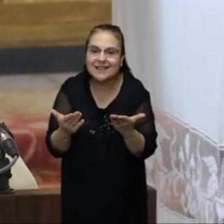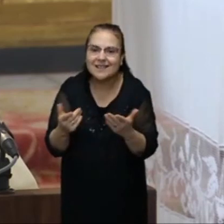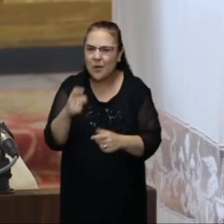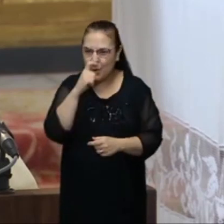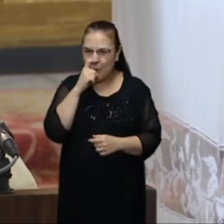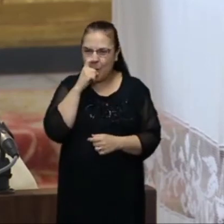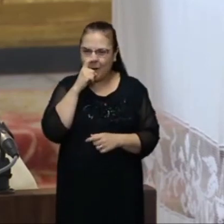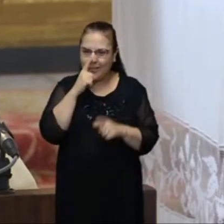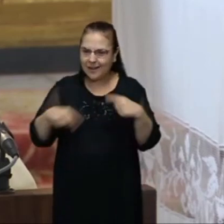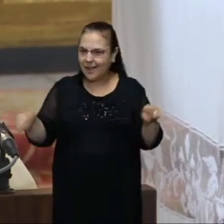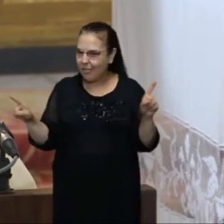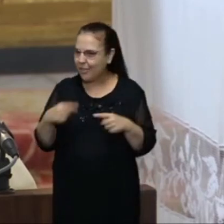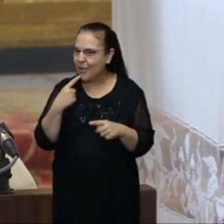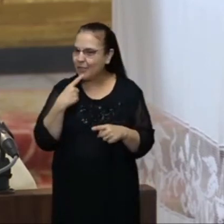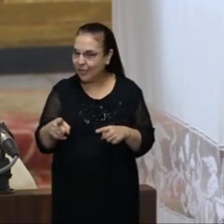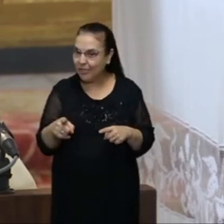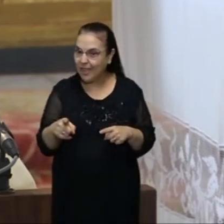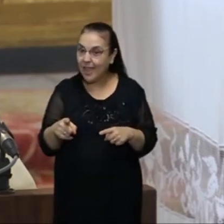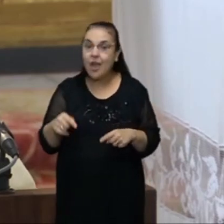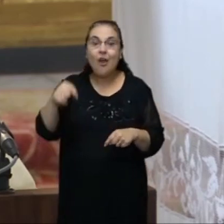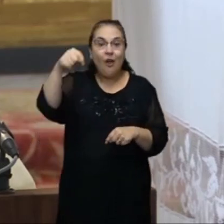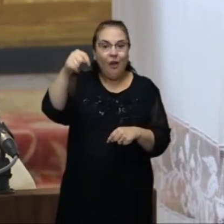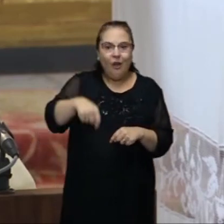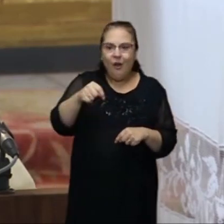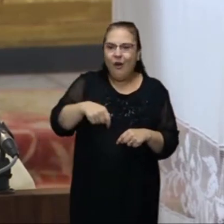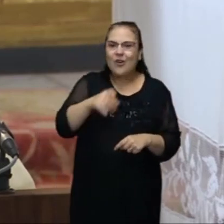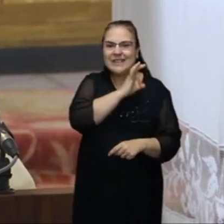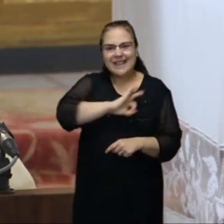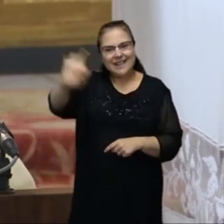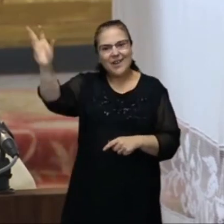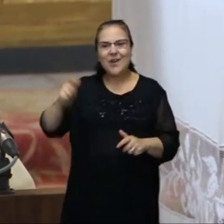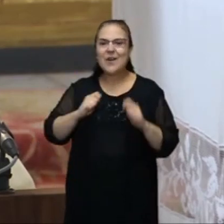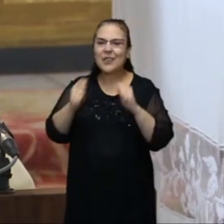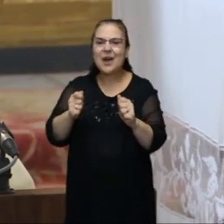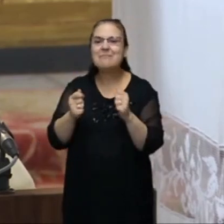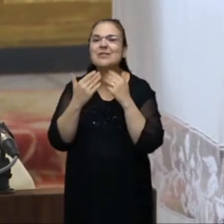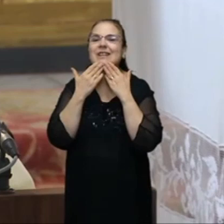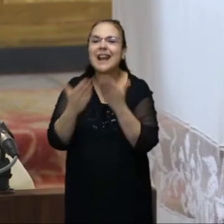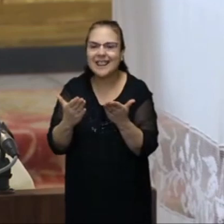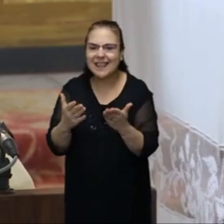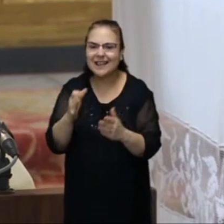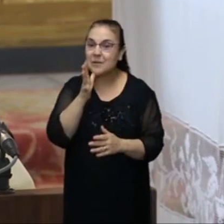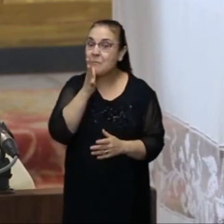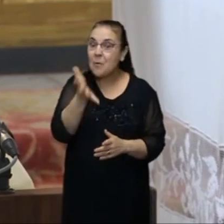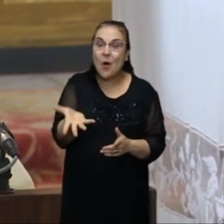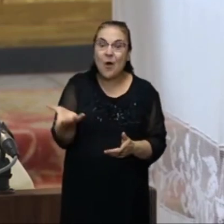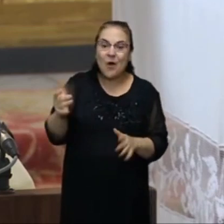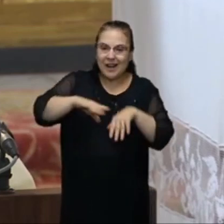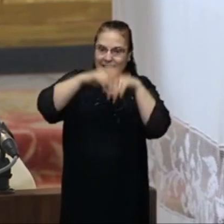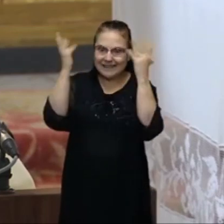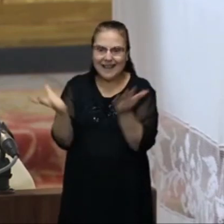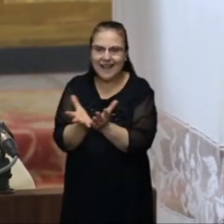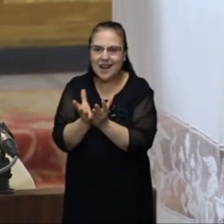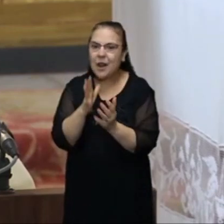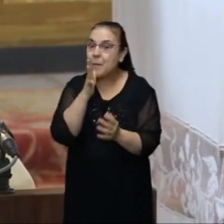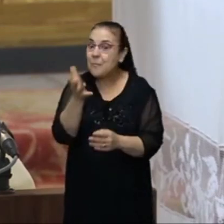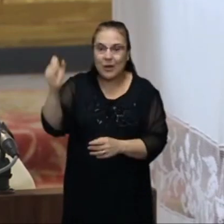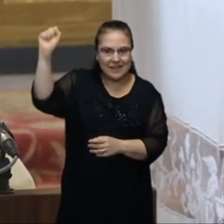aquella canción que dice: hoy, Señor, te damos gracias por la vida, la tierra y el sol? Hoy, Señor, queremos cantar las grandezas de tu